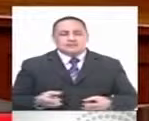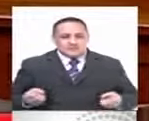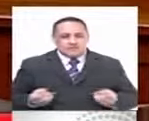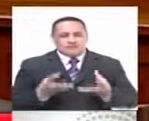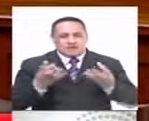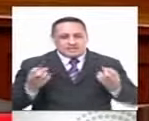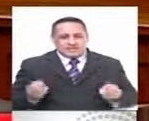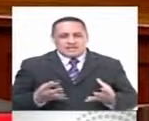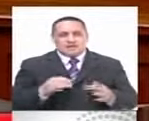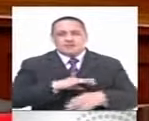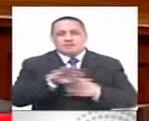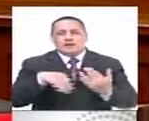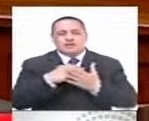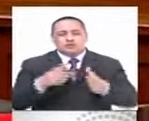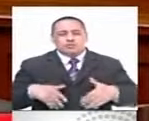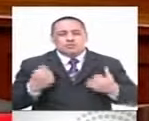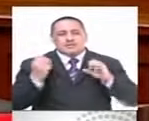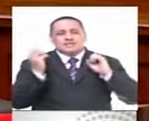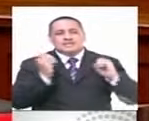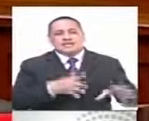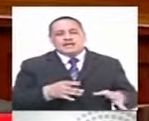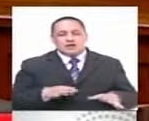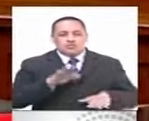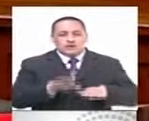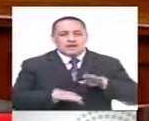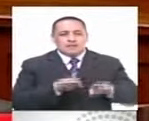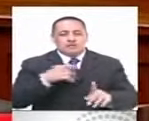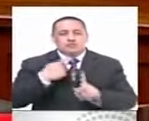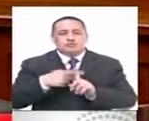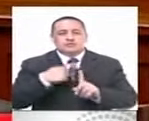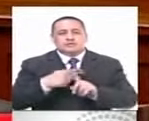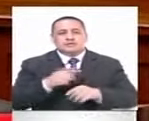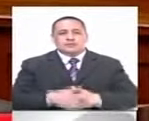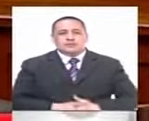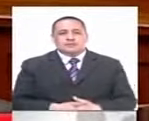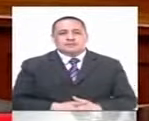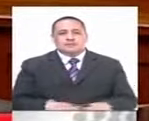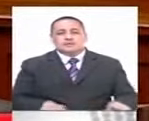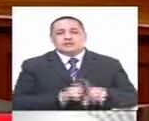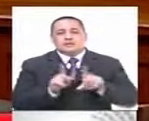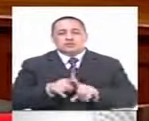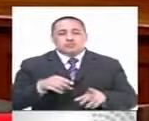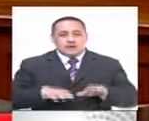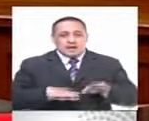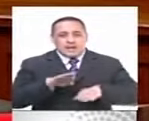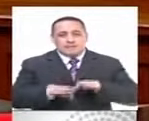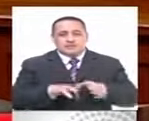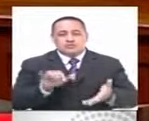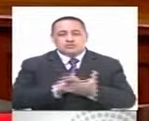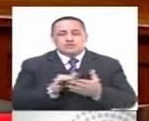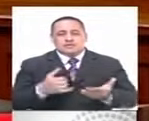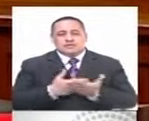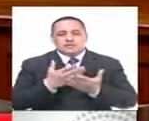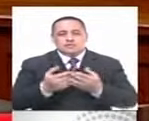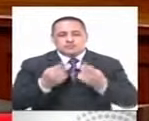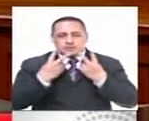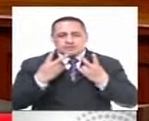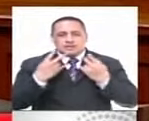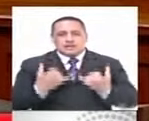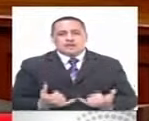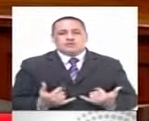infatigable para así poder dejar una huella positiva, una huella que haya allanado